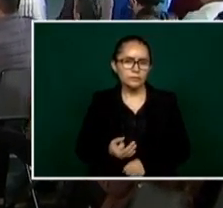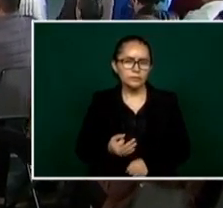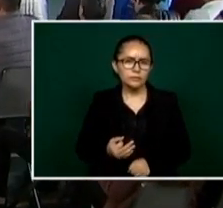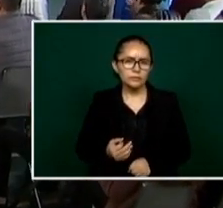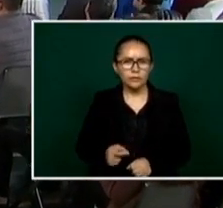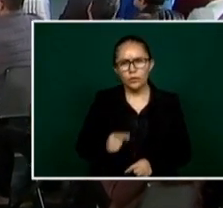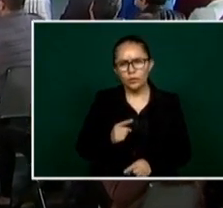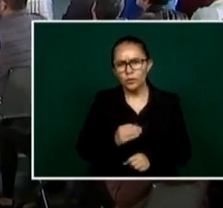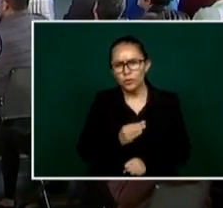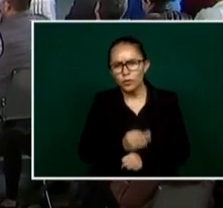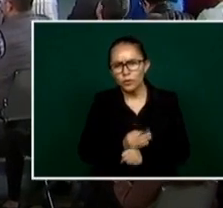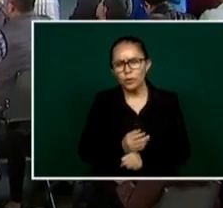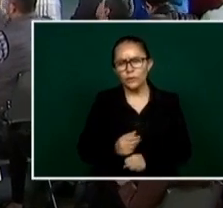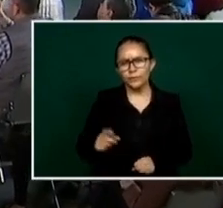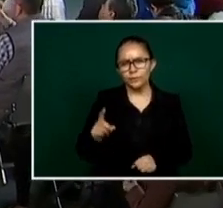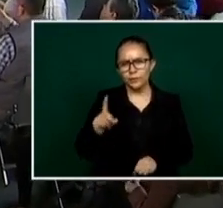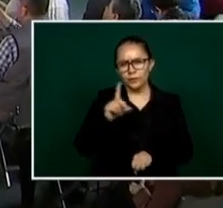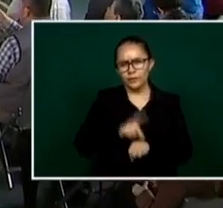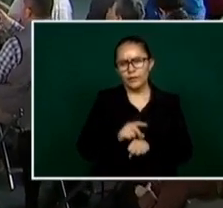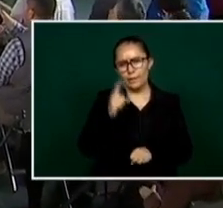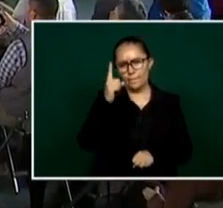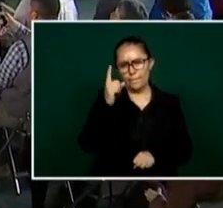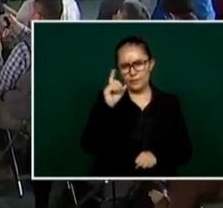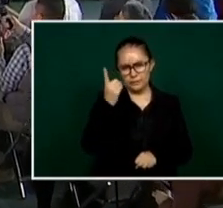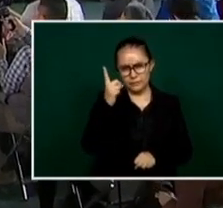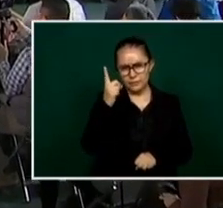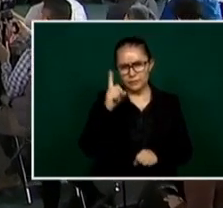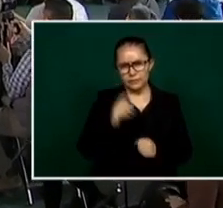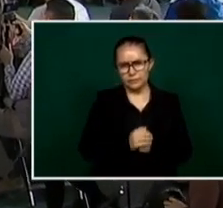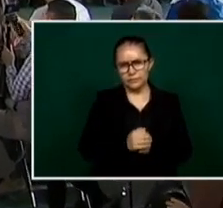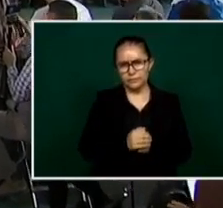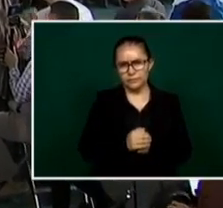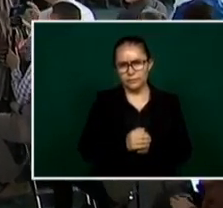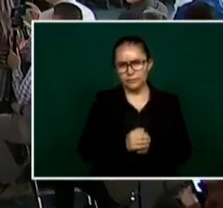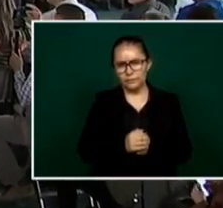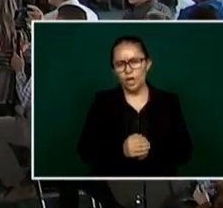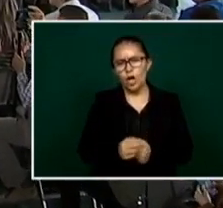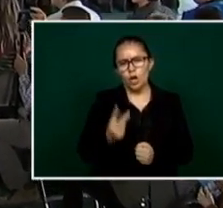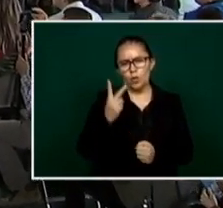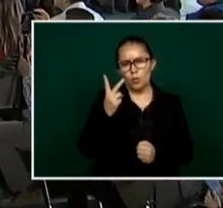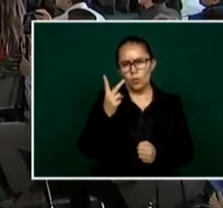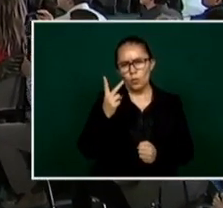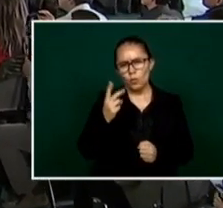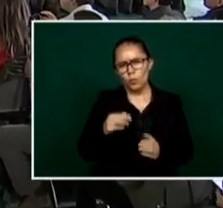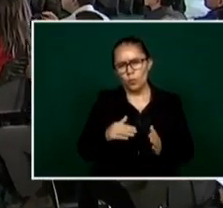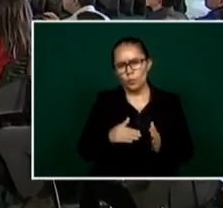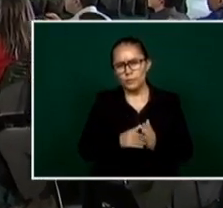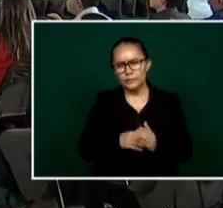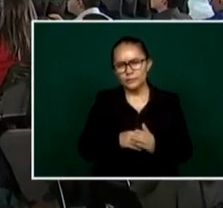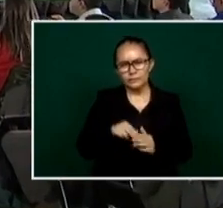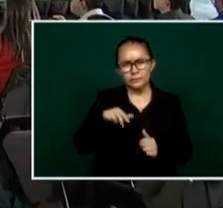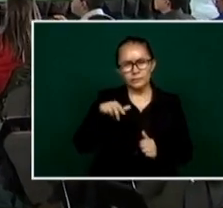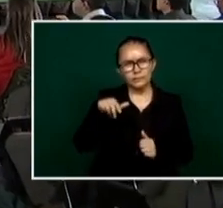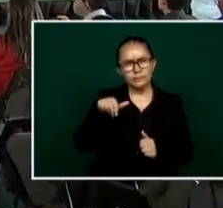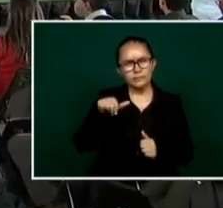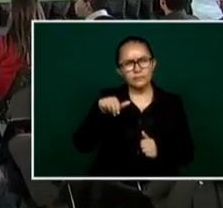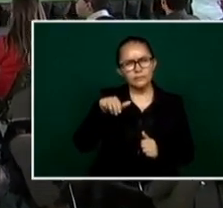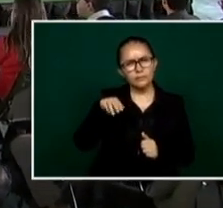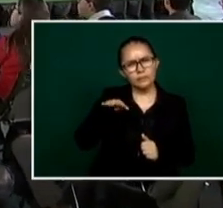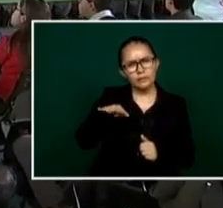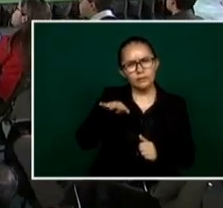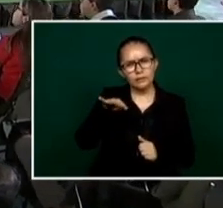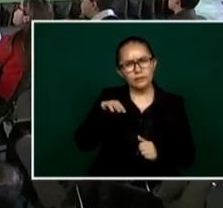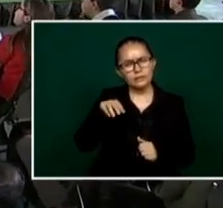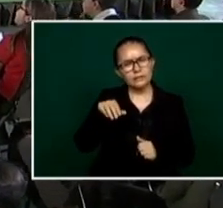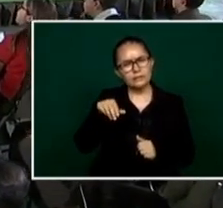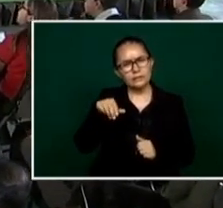A partir del día 1 de diciembre del 2018 se integraron las coordinaciones regionales